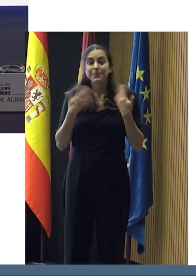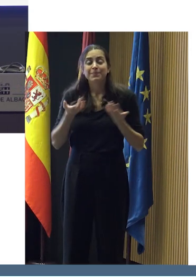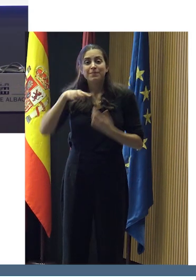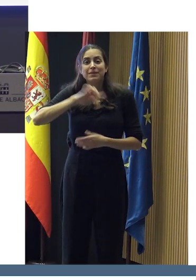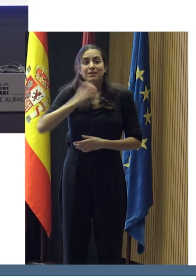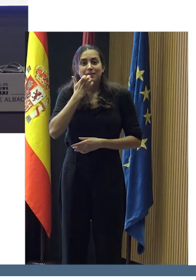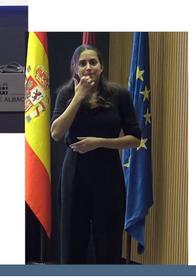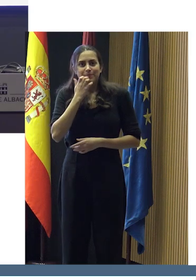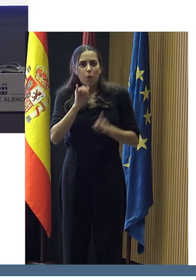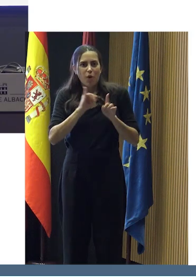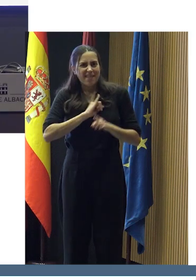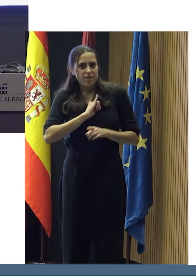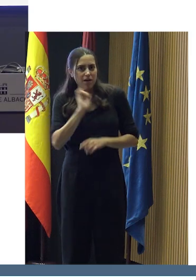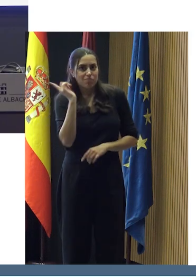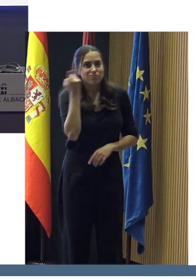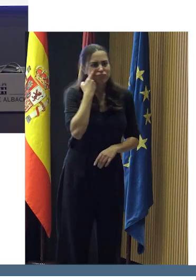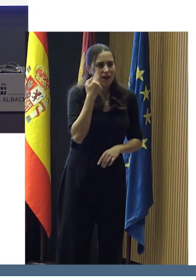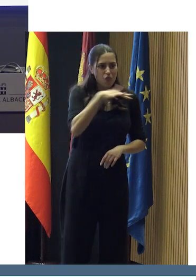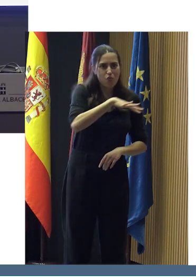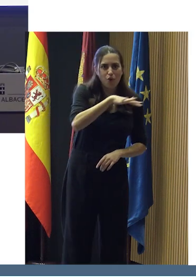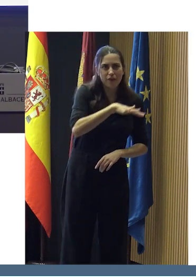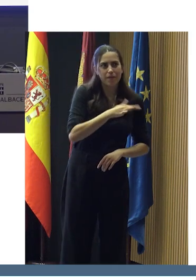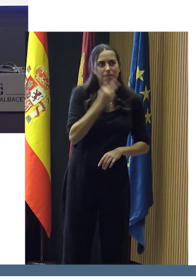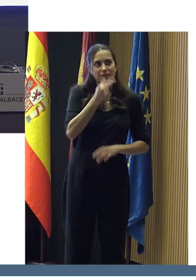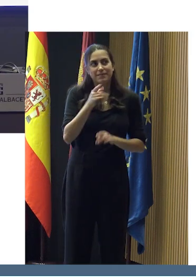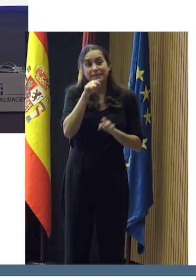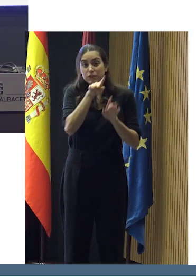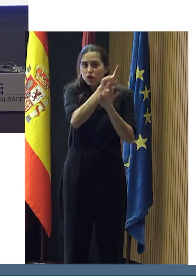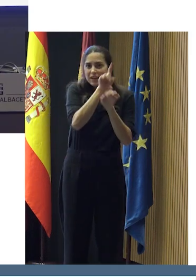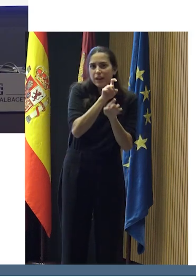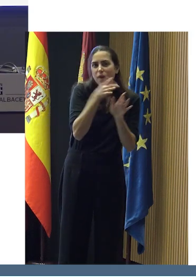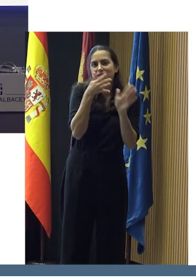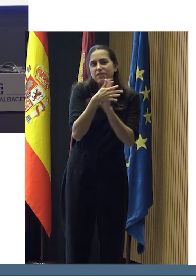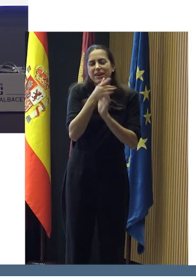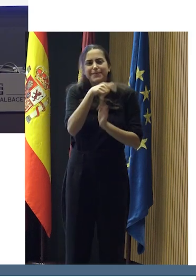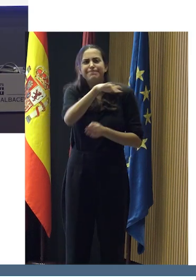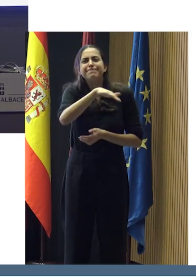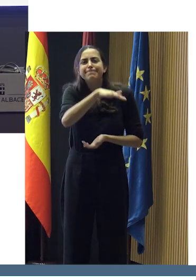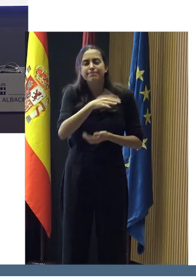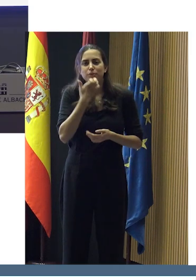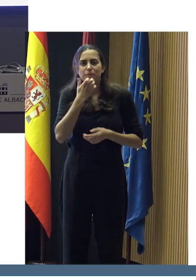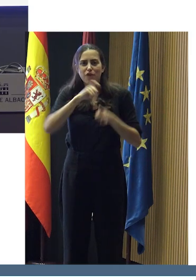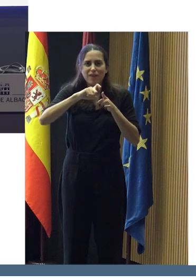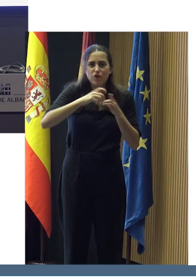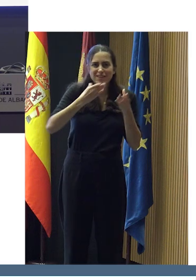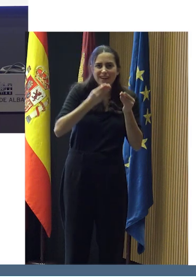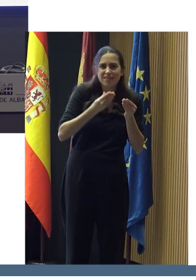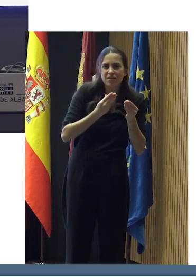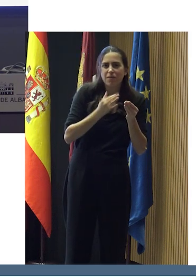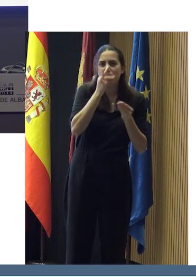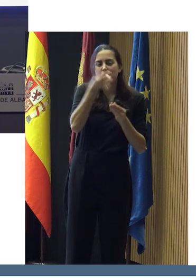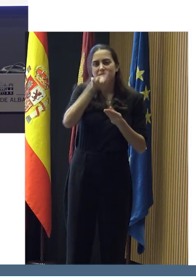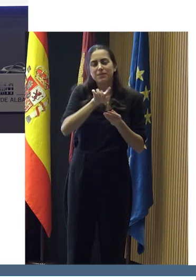capaces de identificar esto que está aquí con interrogantes, estos factores que vienen de la grasa y actúan sobre las células